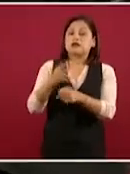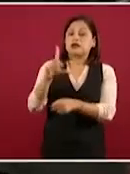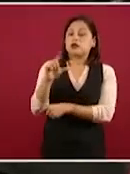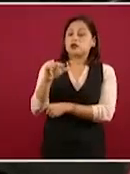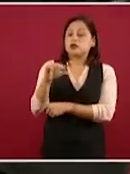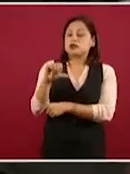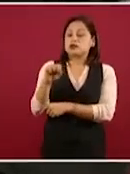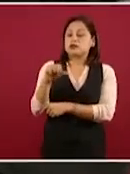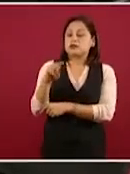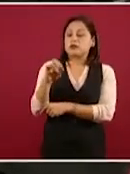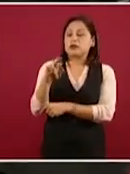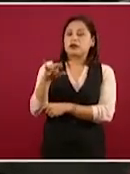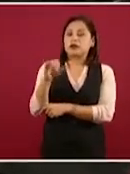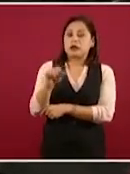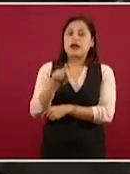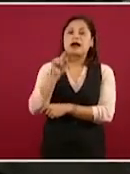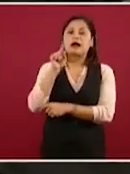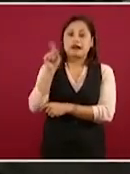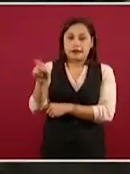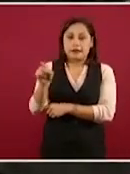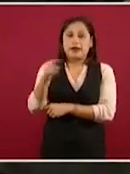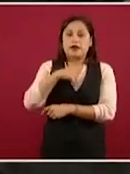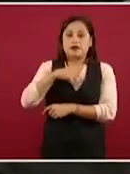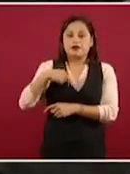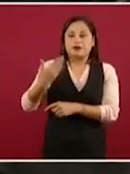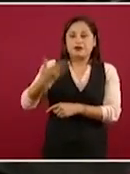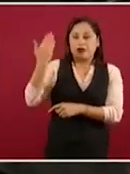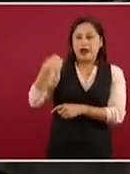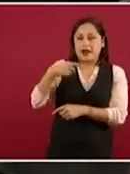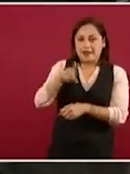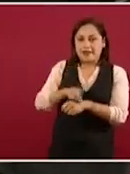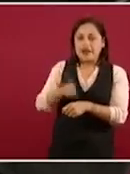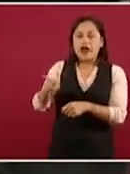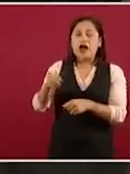Acordamos eso, de que ella iba a estar aquí.